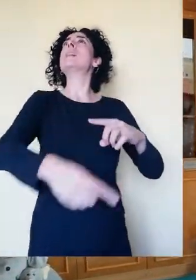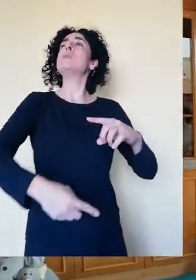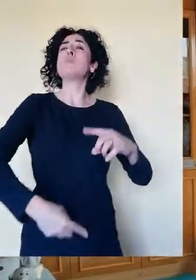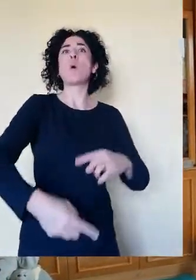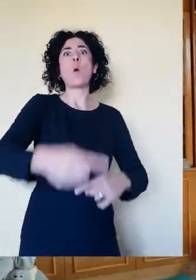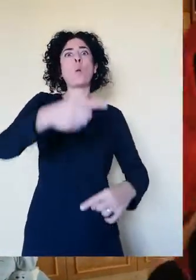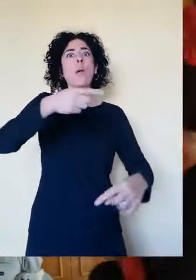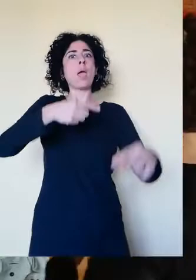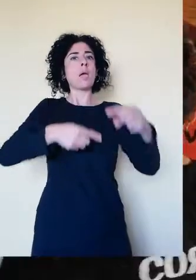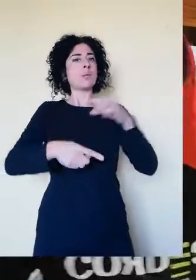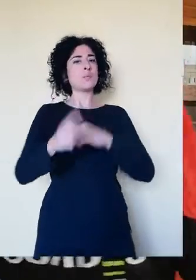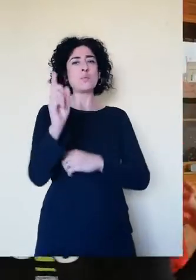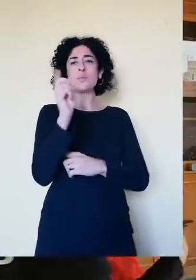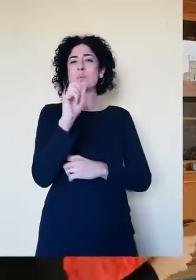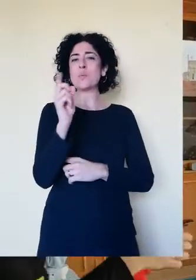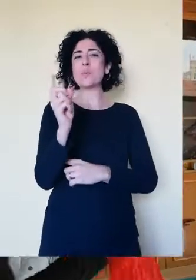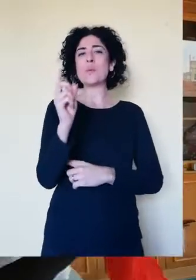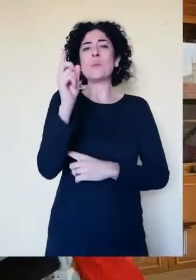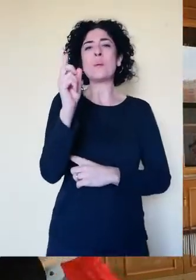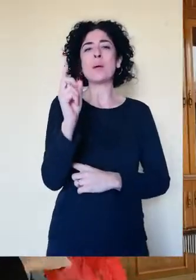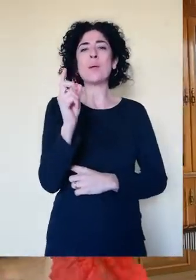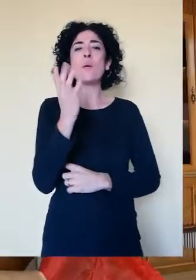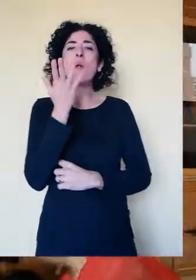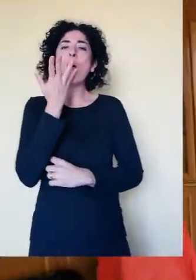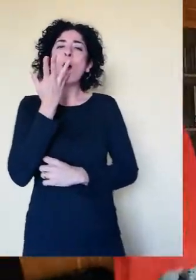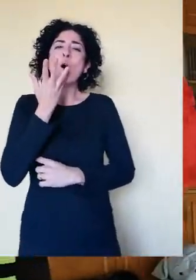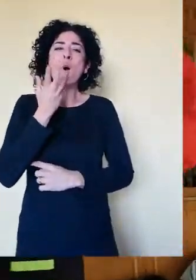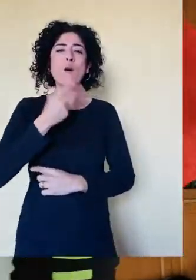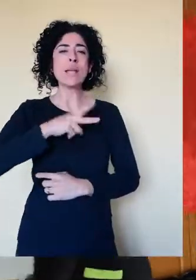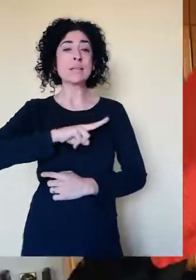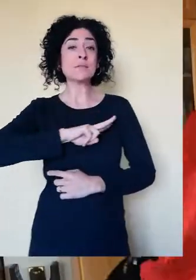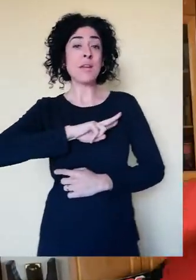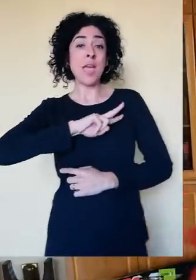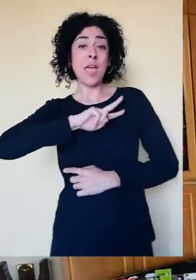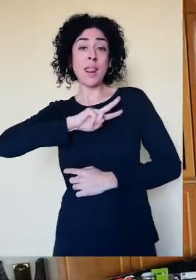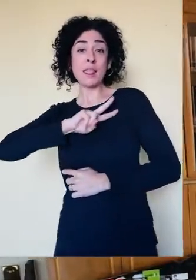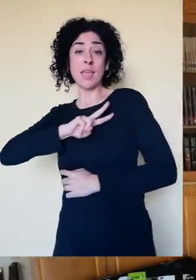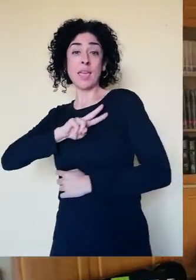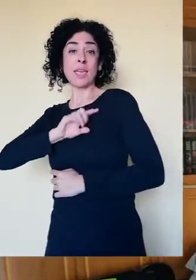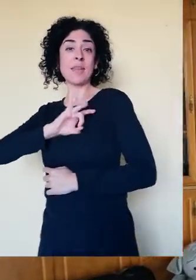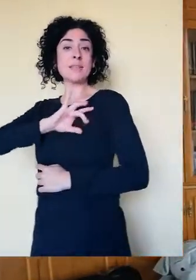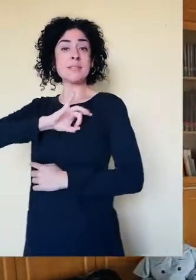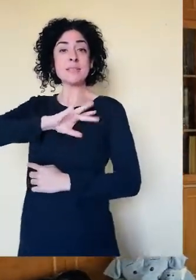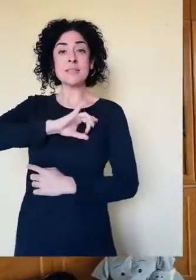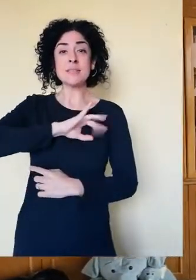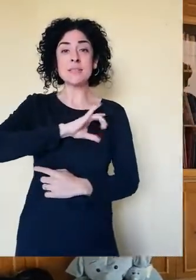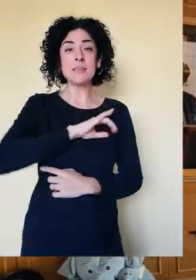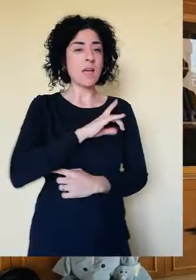¡Eh! ¡Soy un fantasmita!